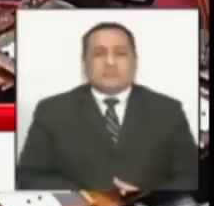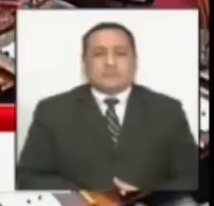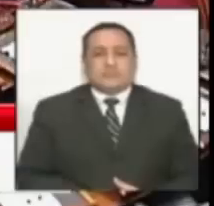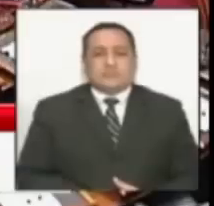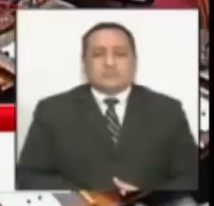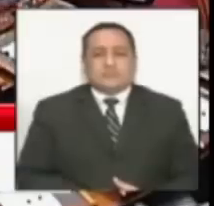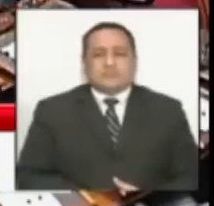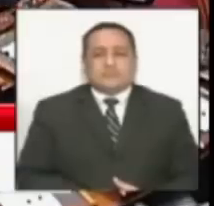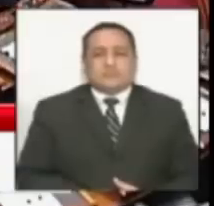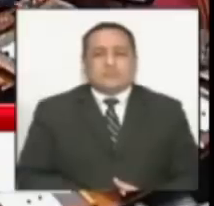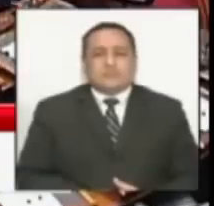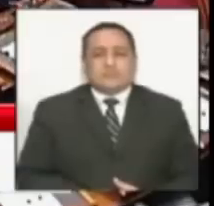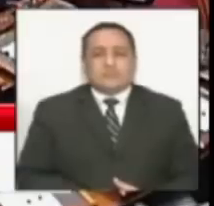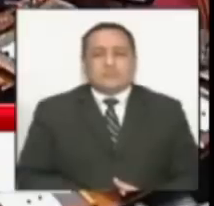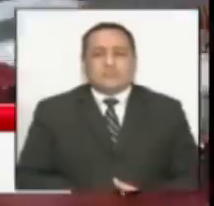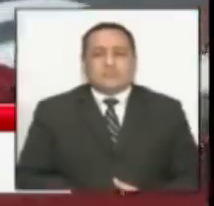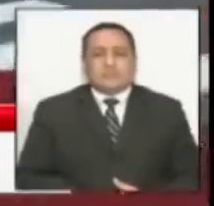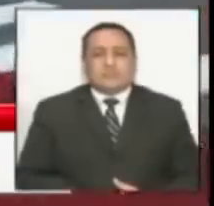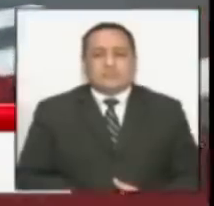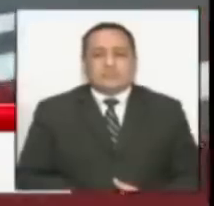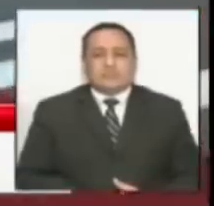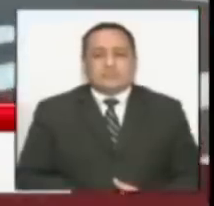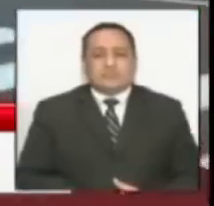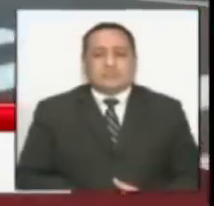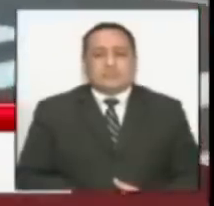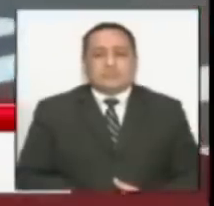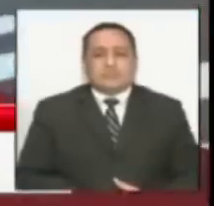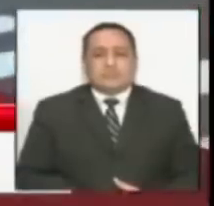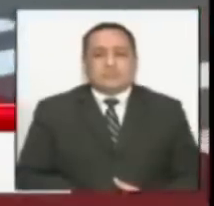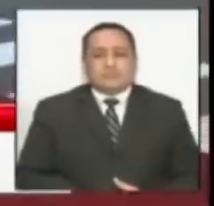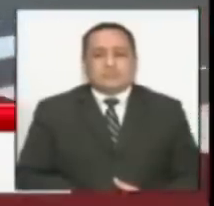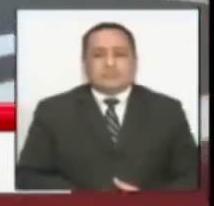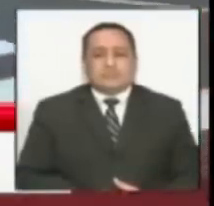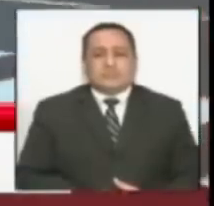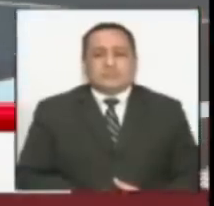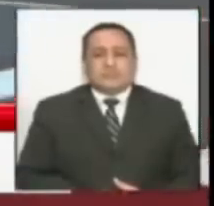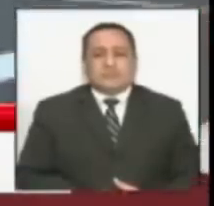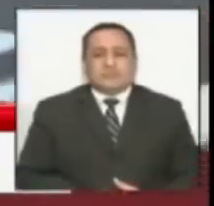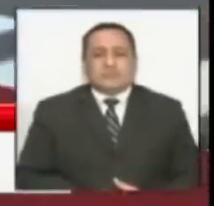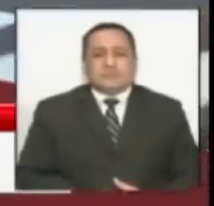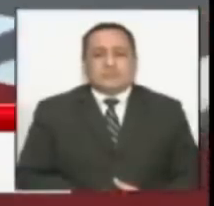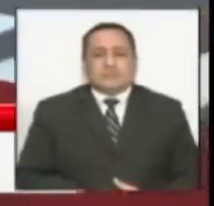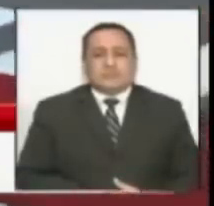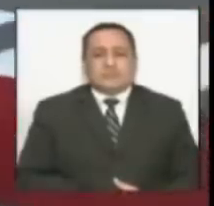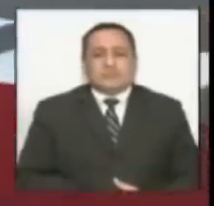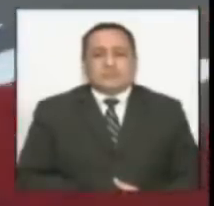acaba de dar por culminada la sesión. Como vimos en imágenes, vemos ahí retirando.